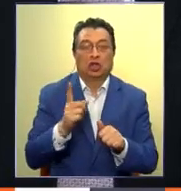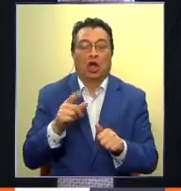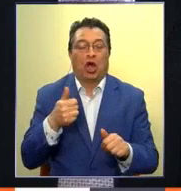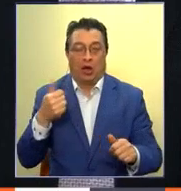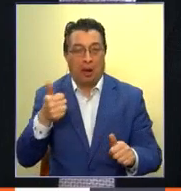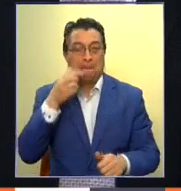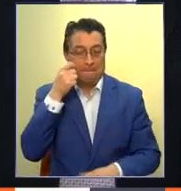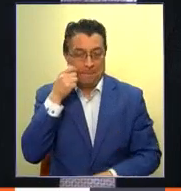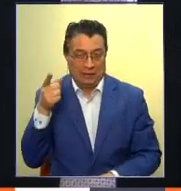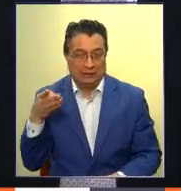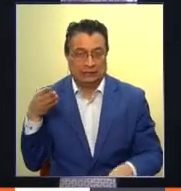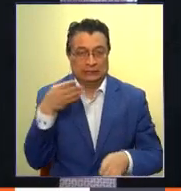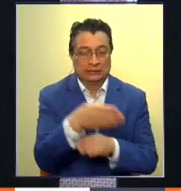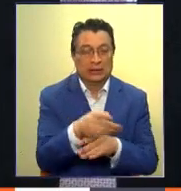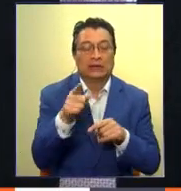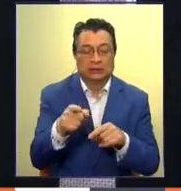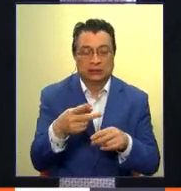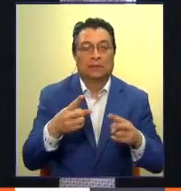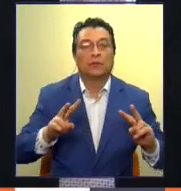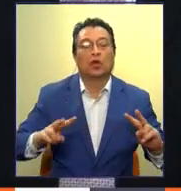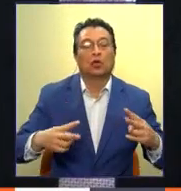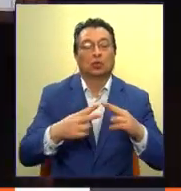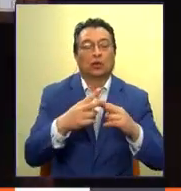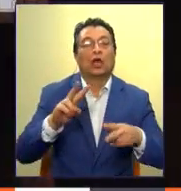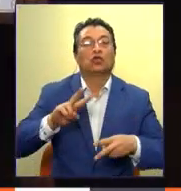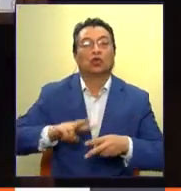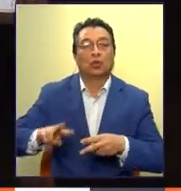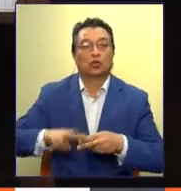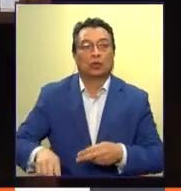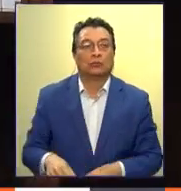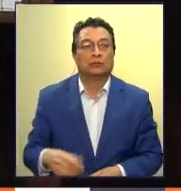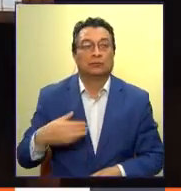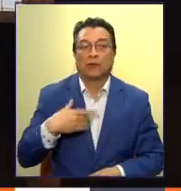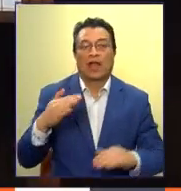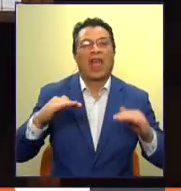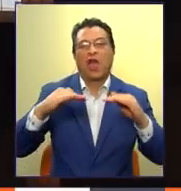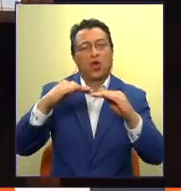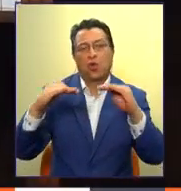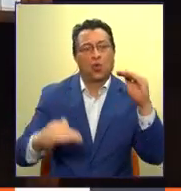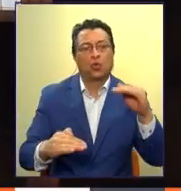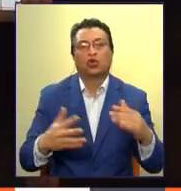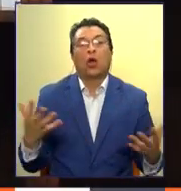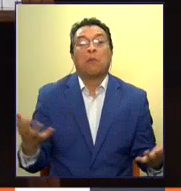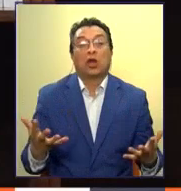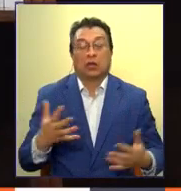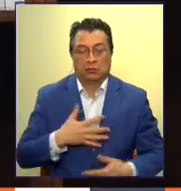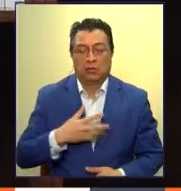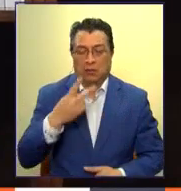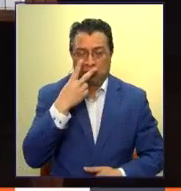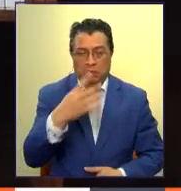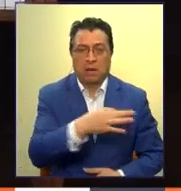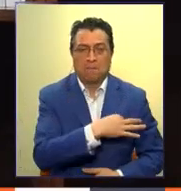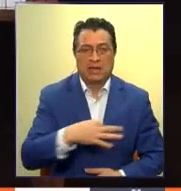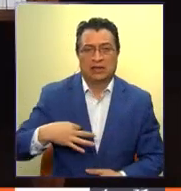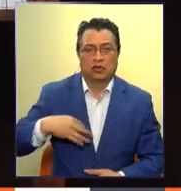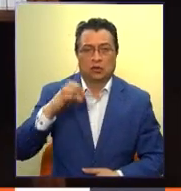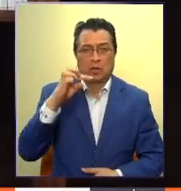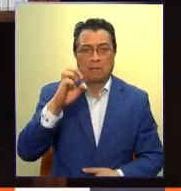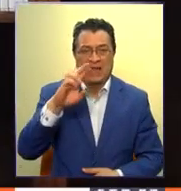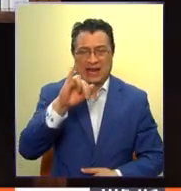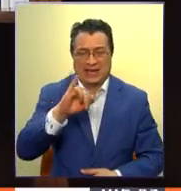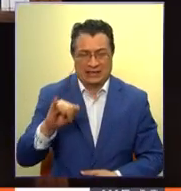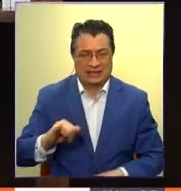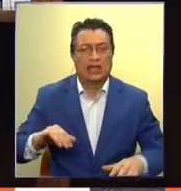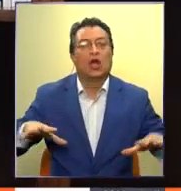y construir una solución. Me parece injusto porque me consta que el ministro Pérez hizo todos los esfuerzos por tratar